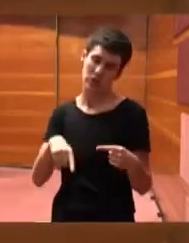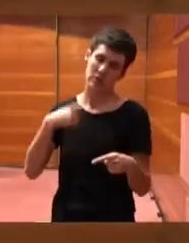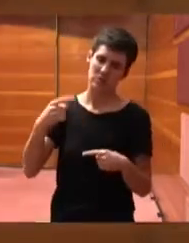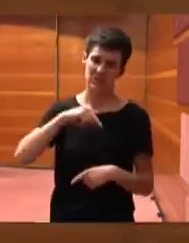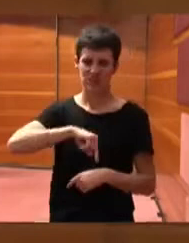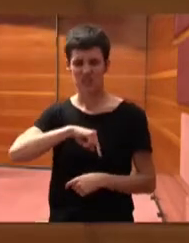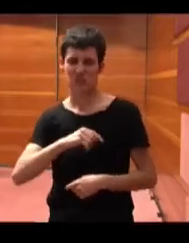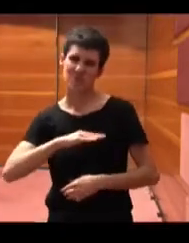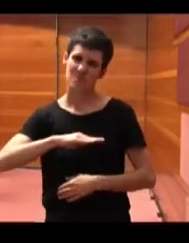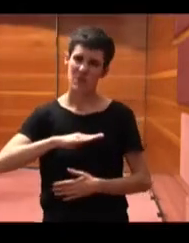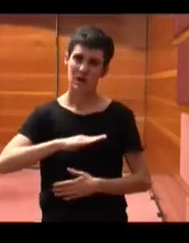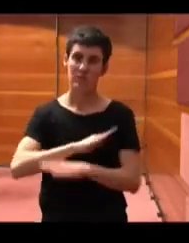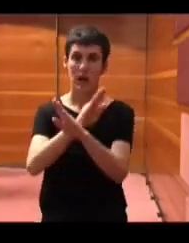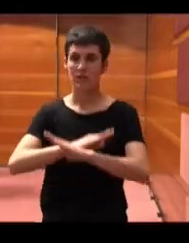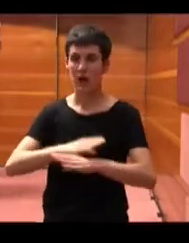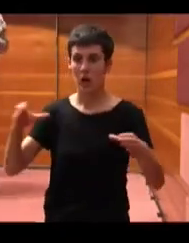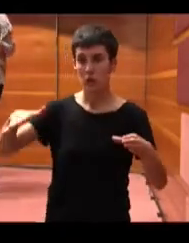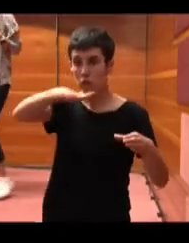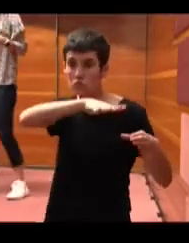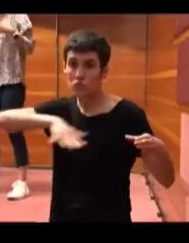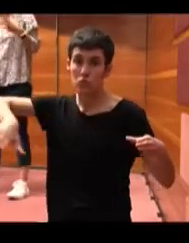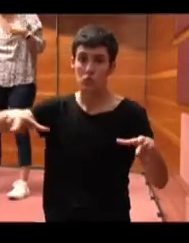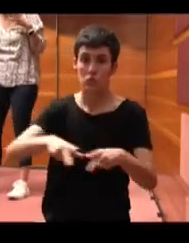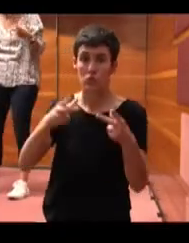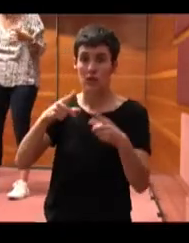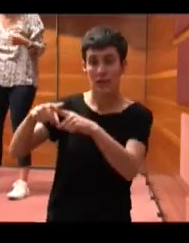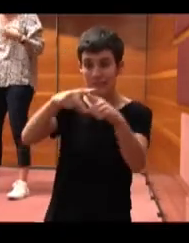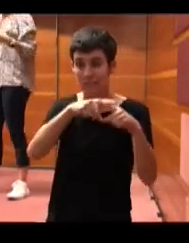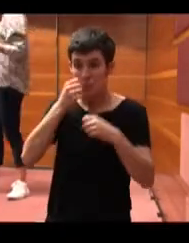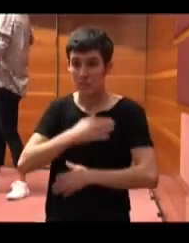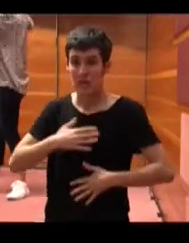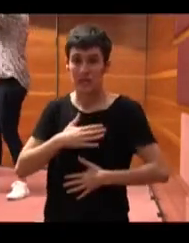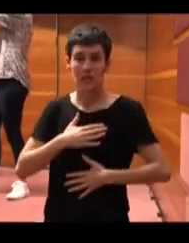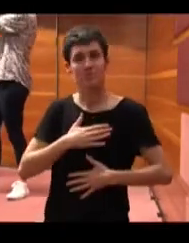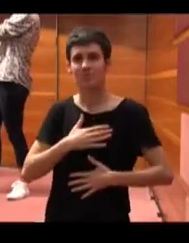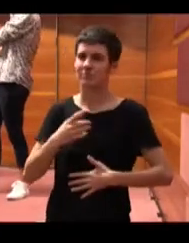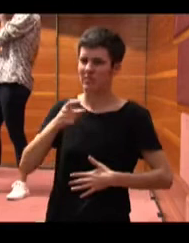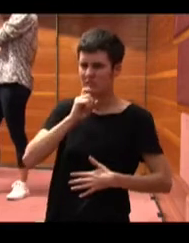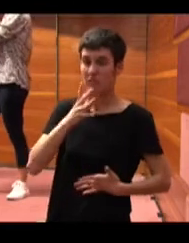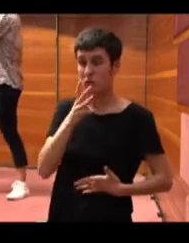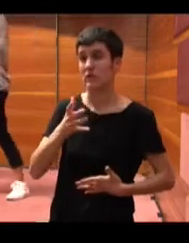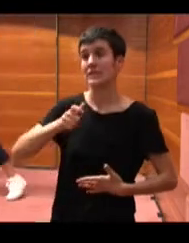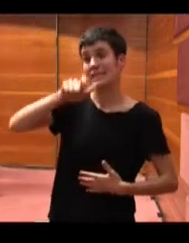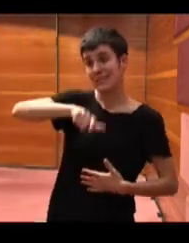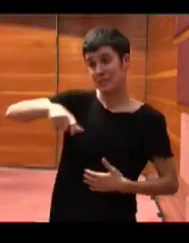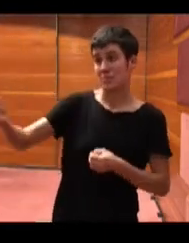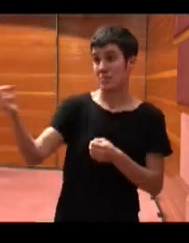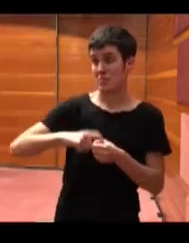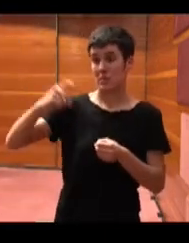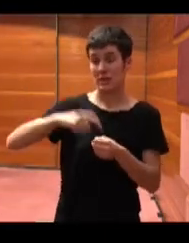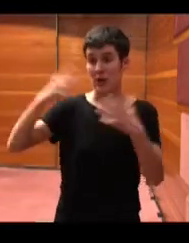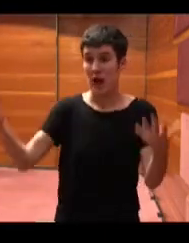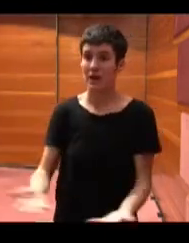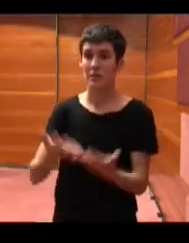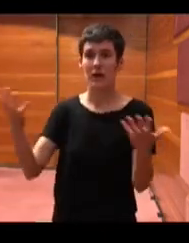a alcanzar el bienestar colectivo. Entonces, no podemos implicar al ciudadano a participar en el bien público si no vamos desde el